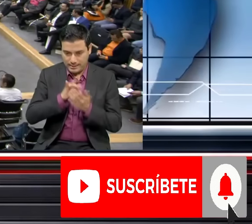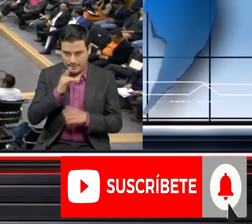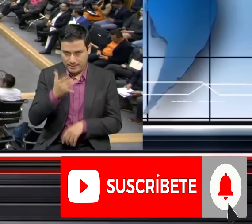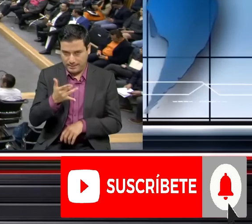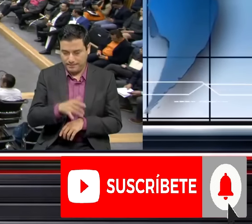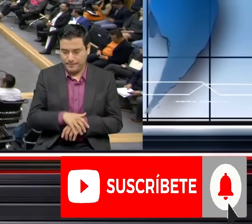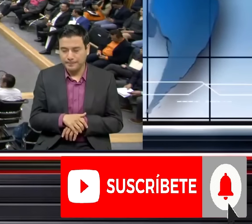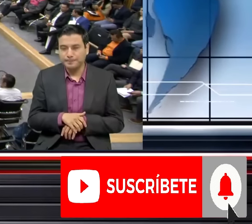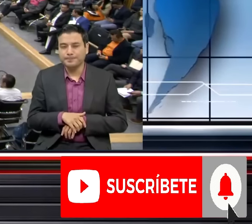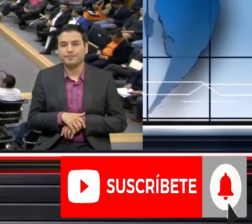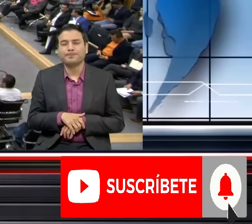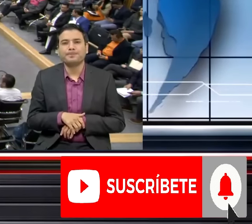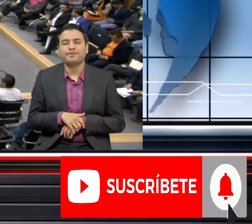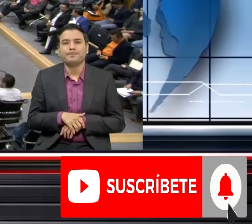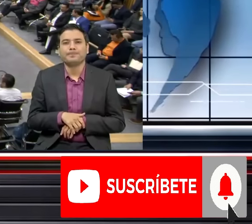Gracias.